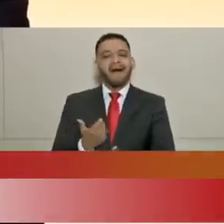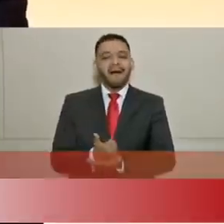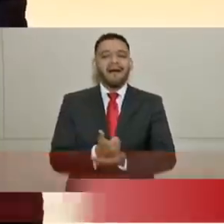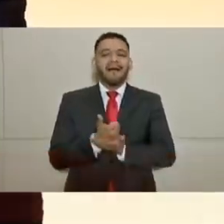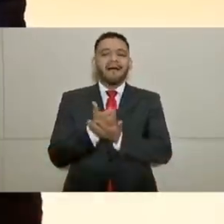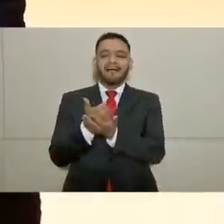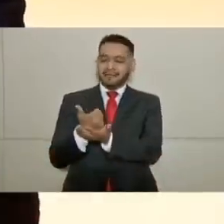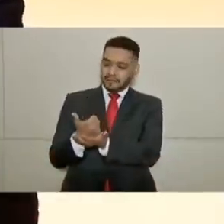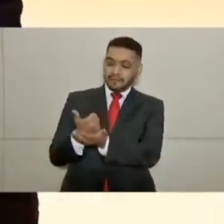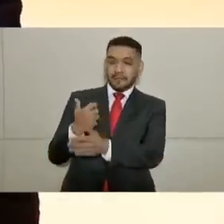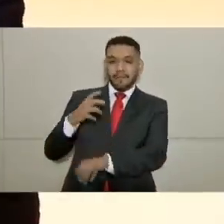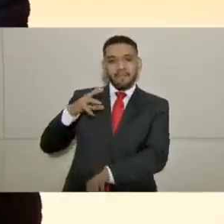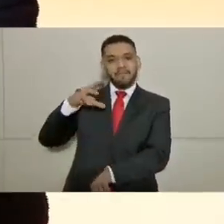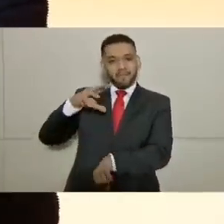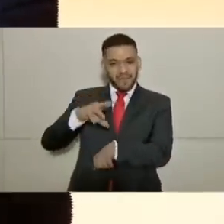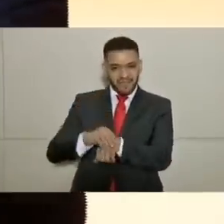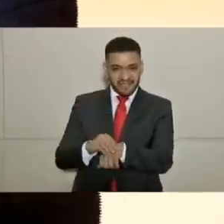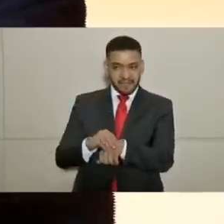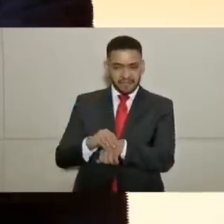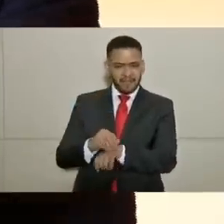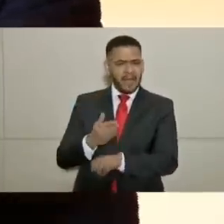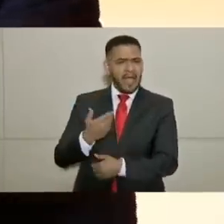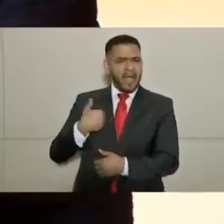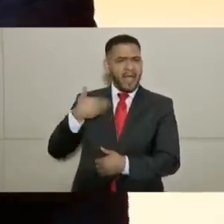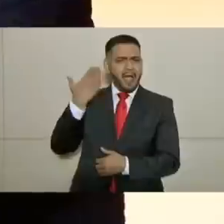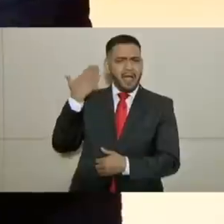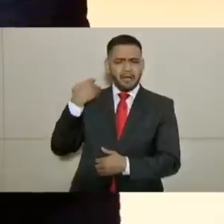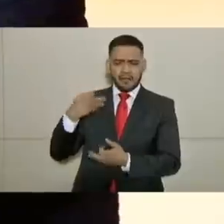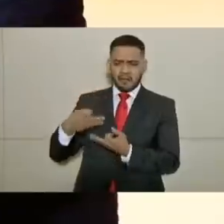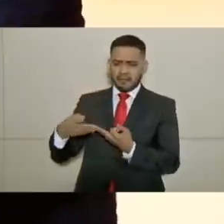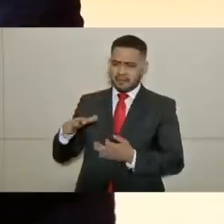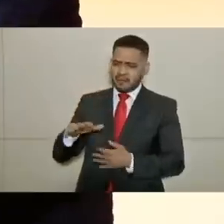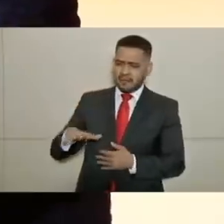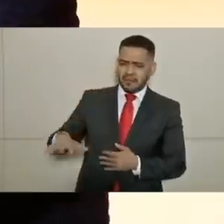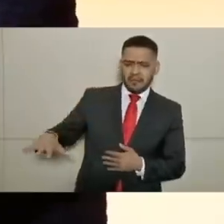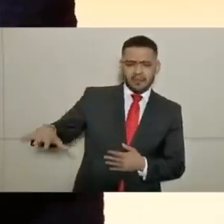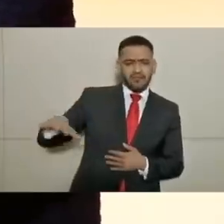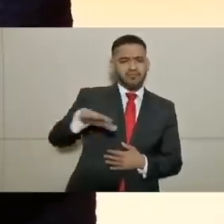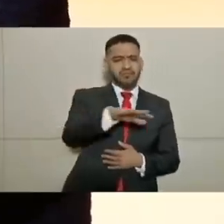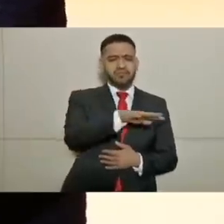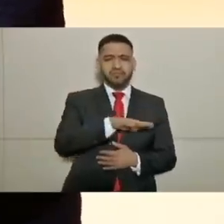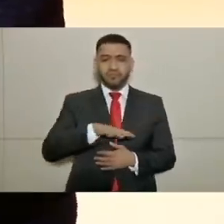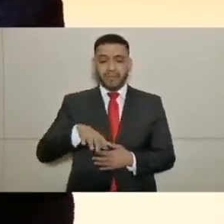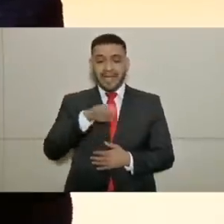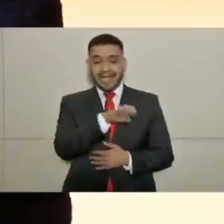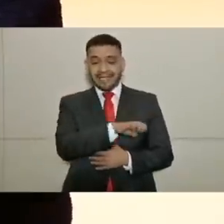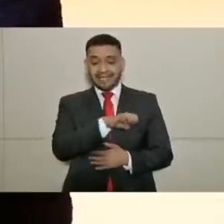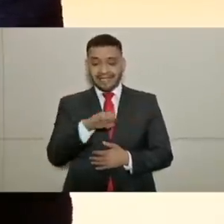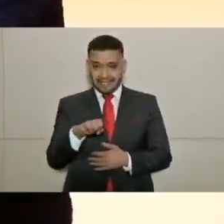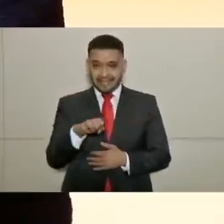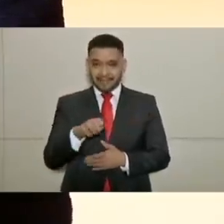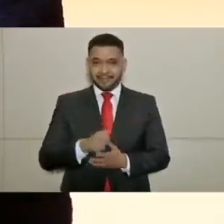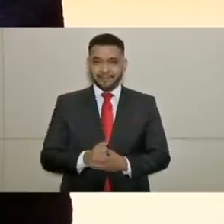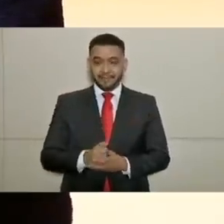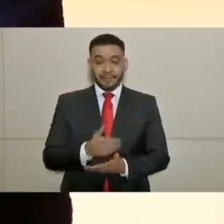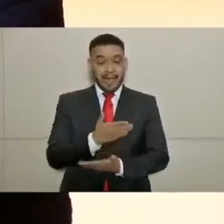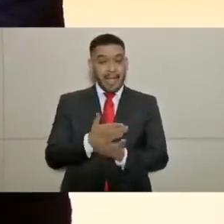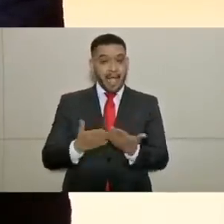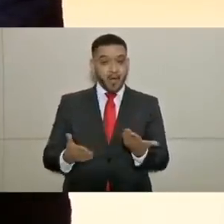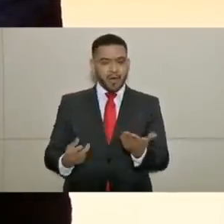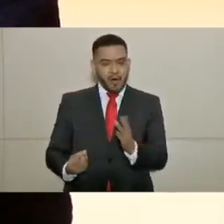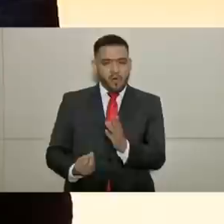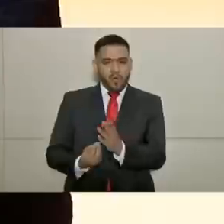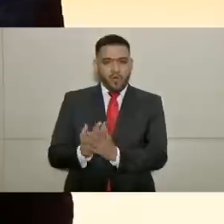que en el antiguo territorio de Ensenada se conformara, se